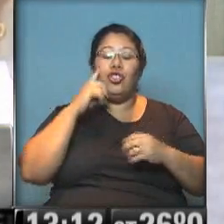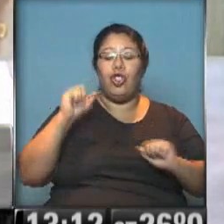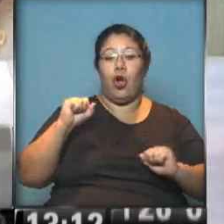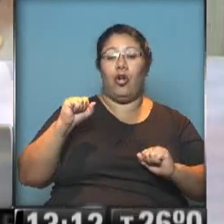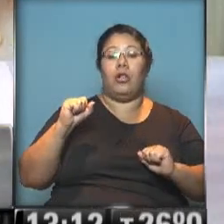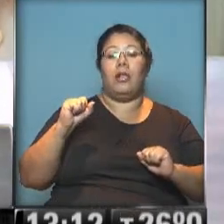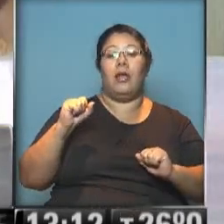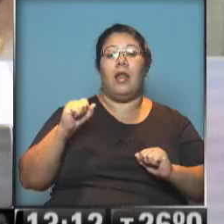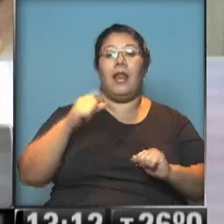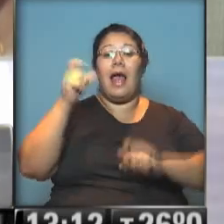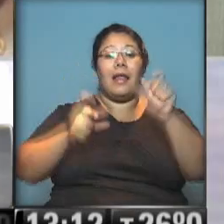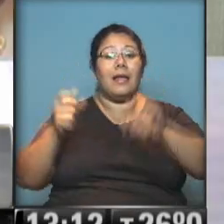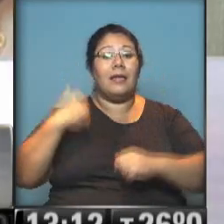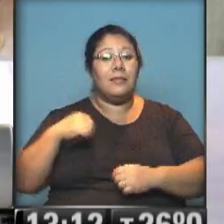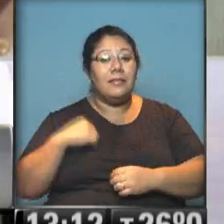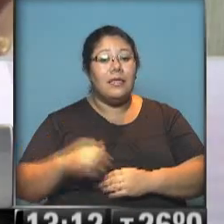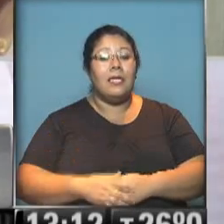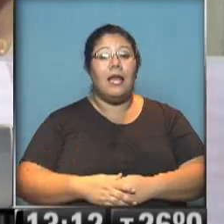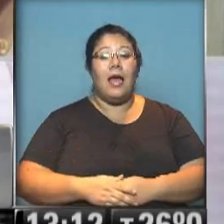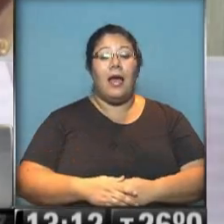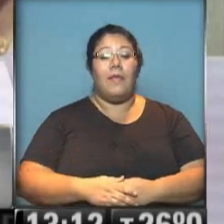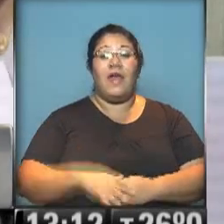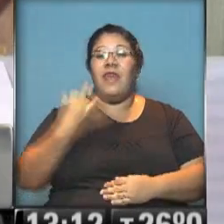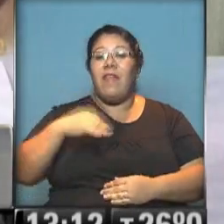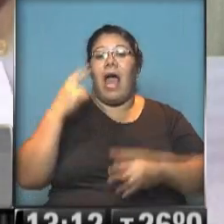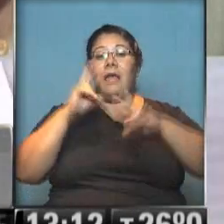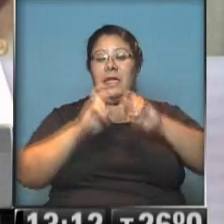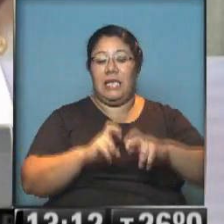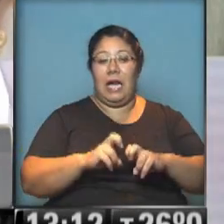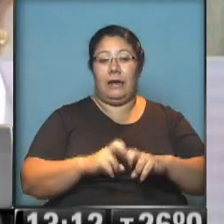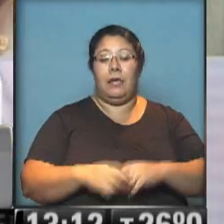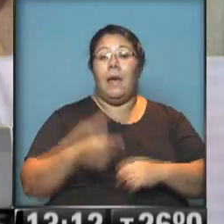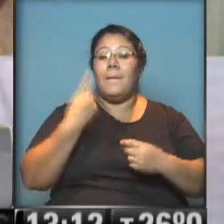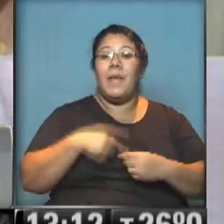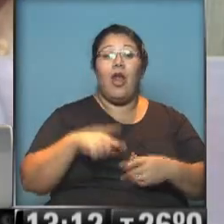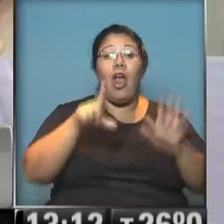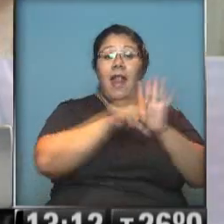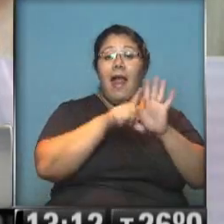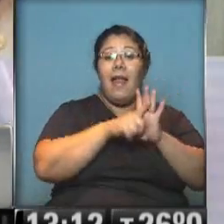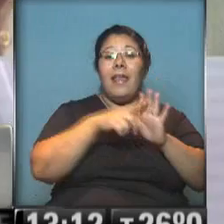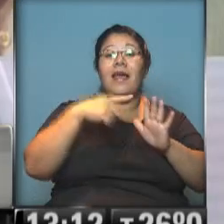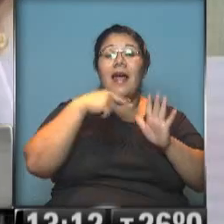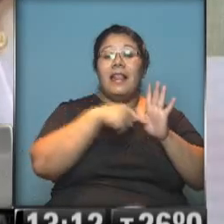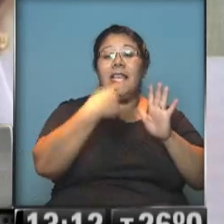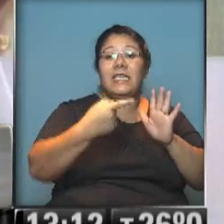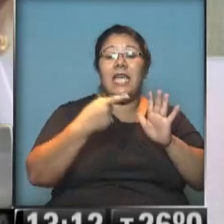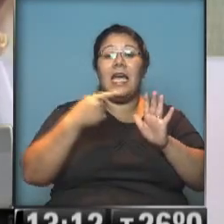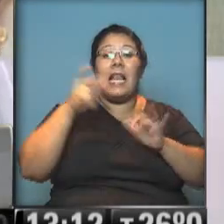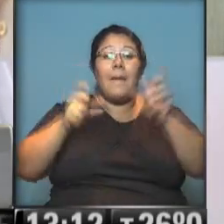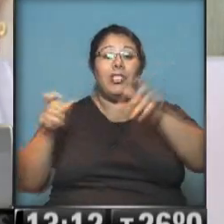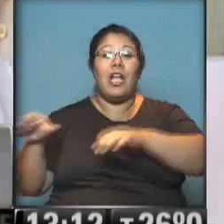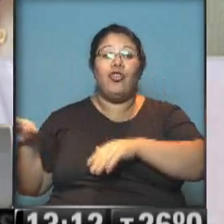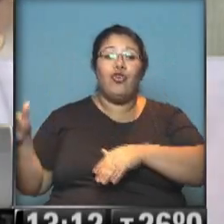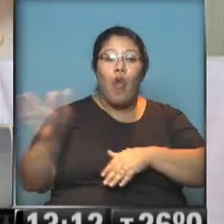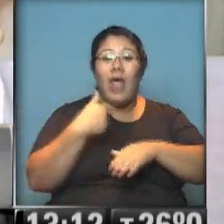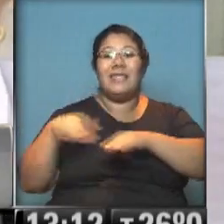esto esto no brinda igualdad ante la ley porque si esto mismo lo hiciera un vecino la denuncia se desestimaría entonces enigma ni hay que decirlo nomás convecinos